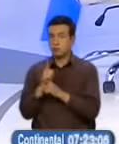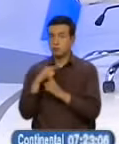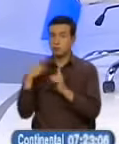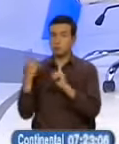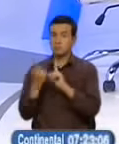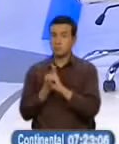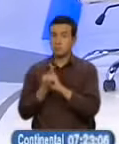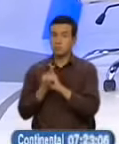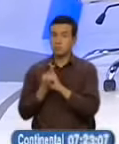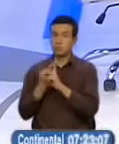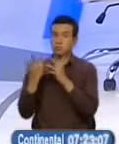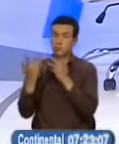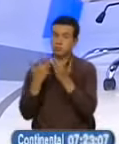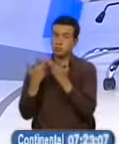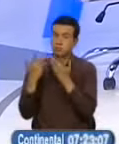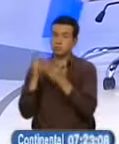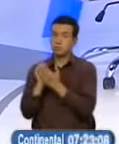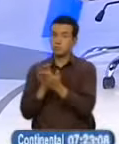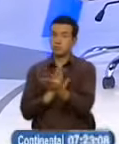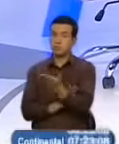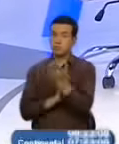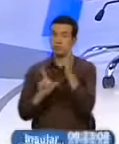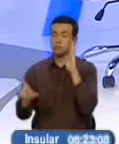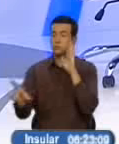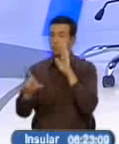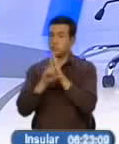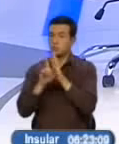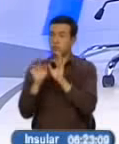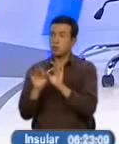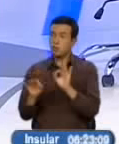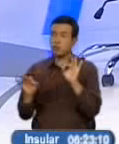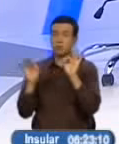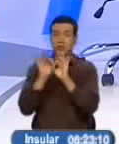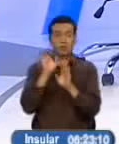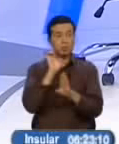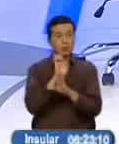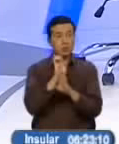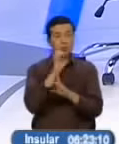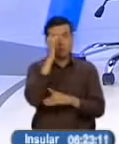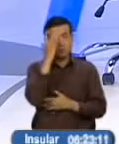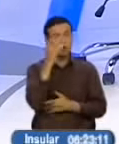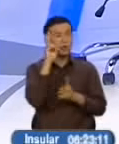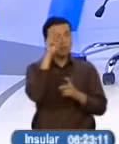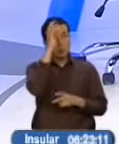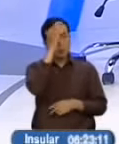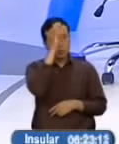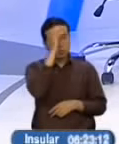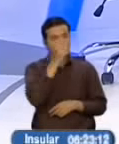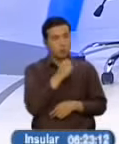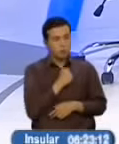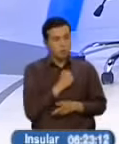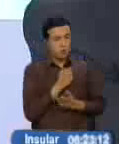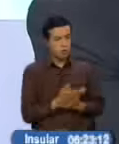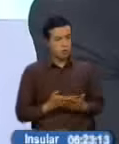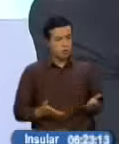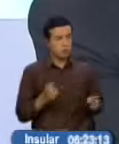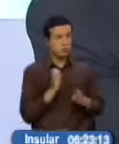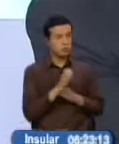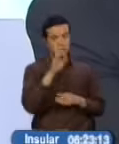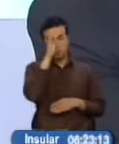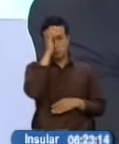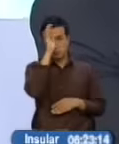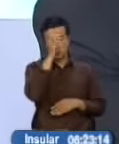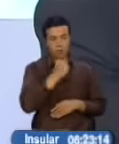entrar a una socialización sobre un proyecto de ley que es importante para el Ecuador porque tiene que ver con cultura y patrimonio? Y cuando uno habla de